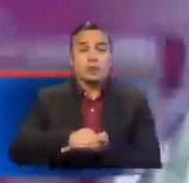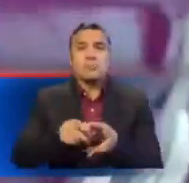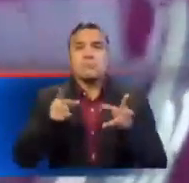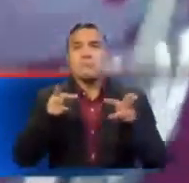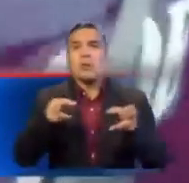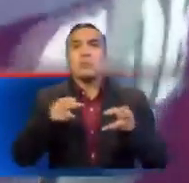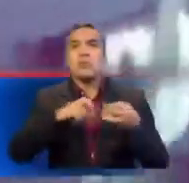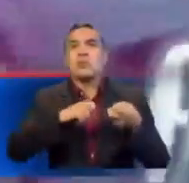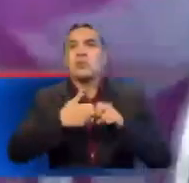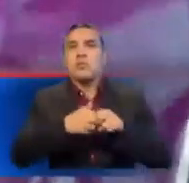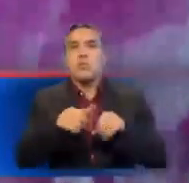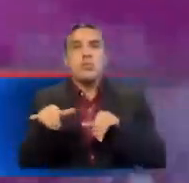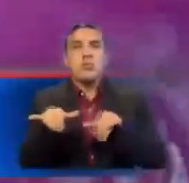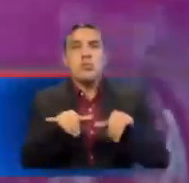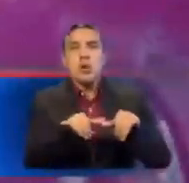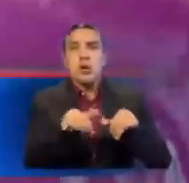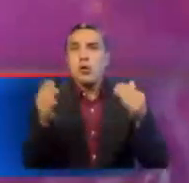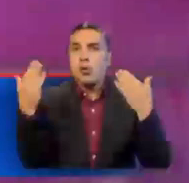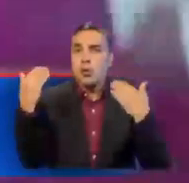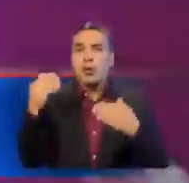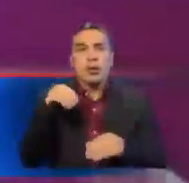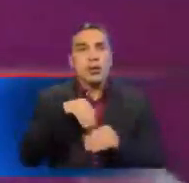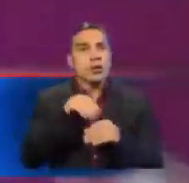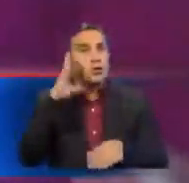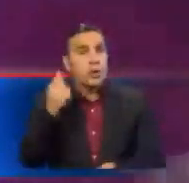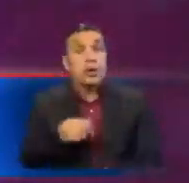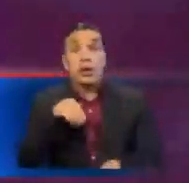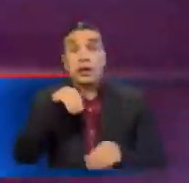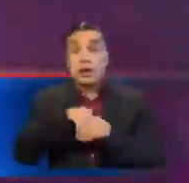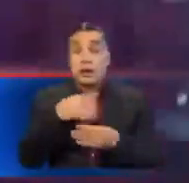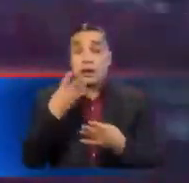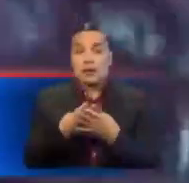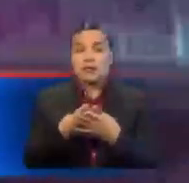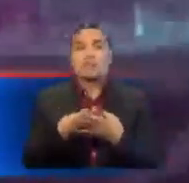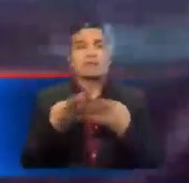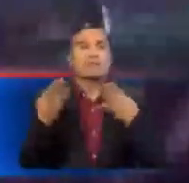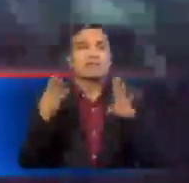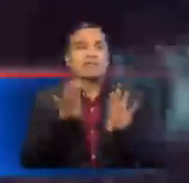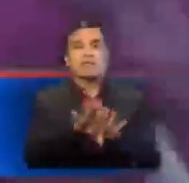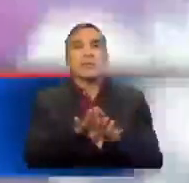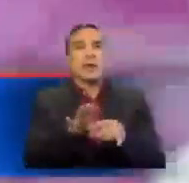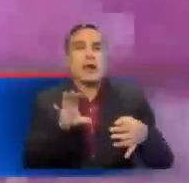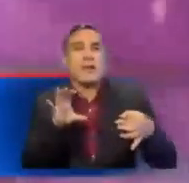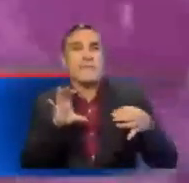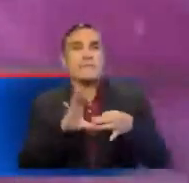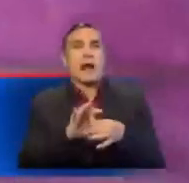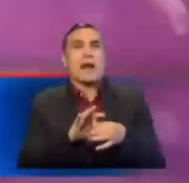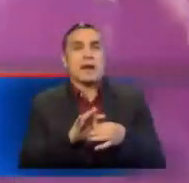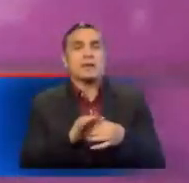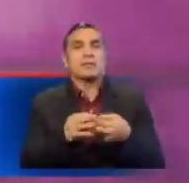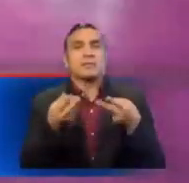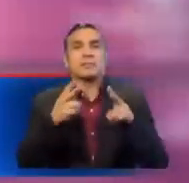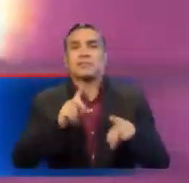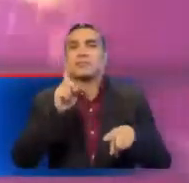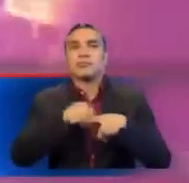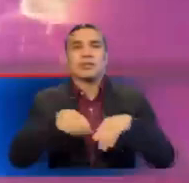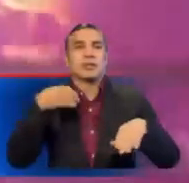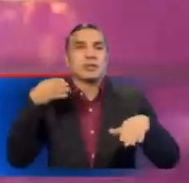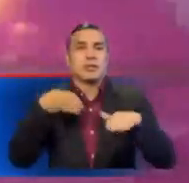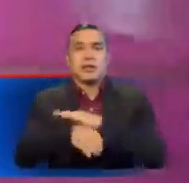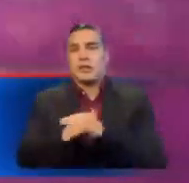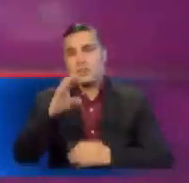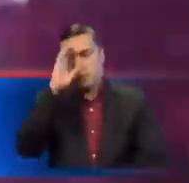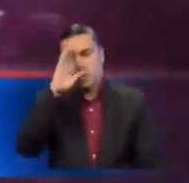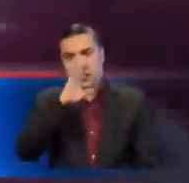el mismo panorama. Desde adentro, los presos bloquearon las puertas con candados y dificultaron el acceso